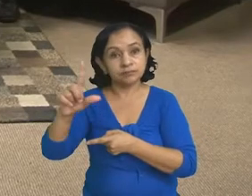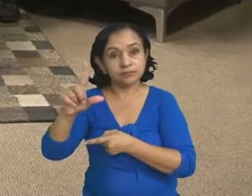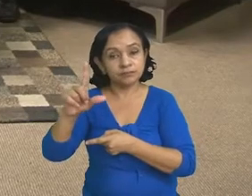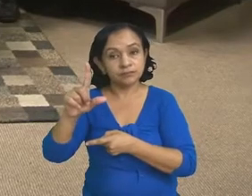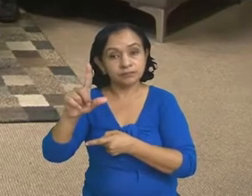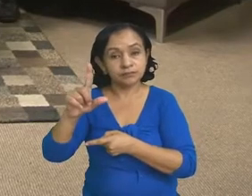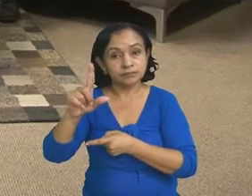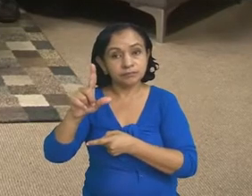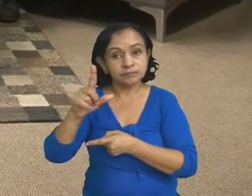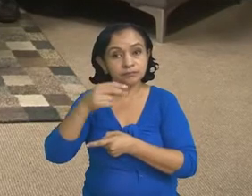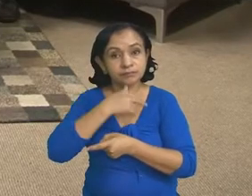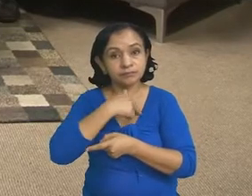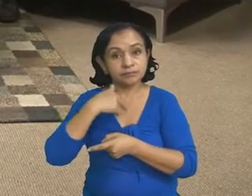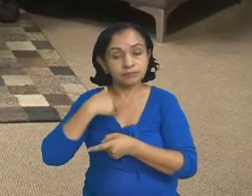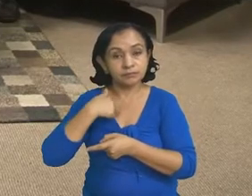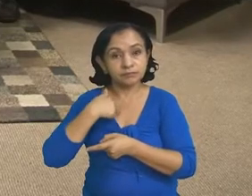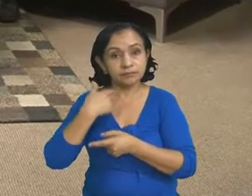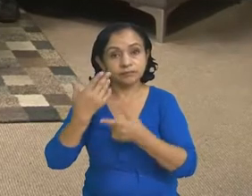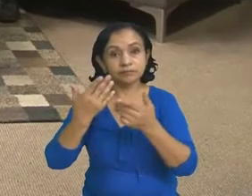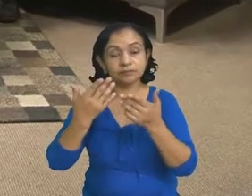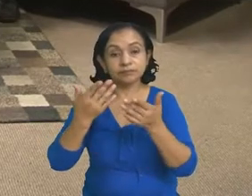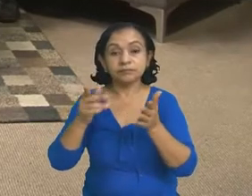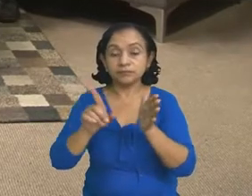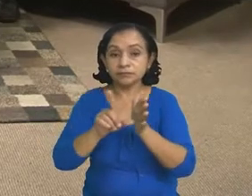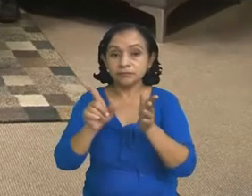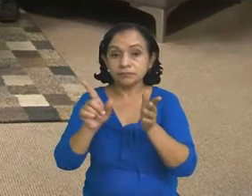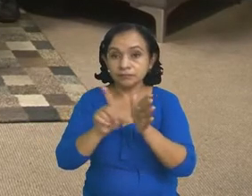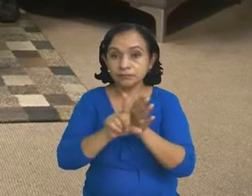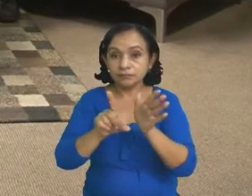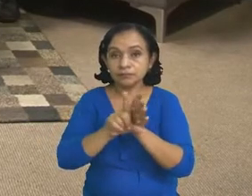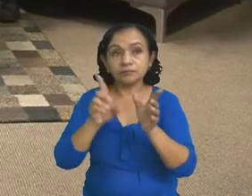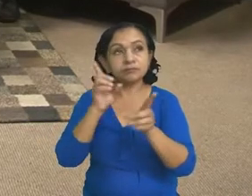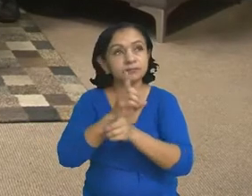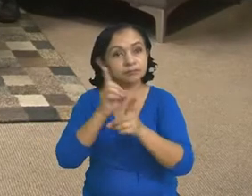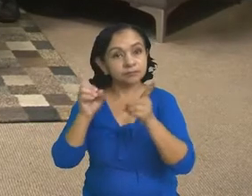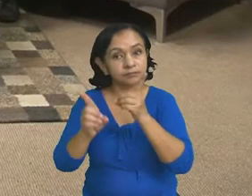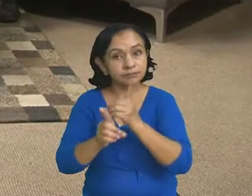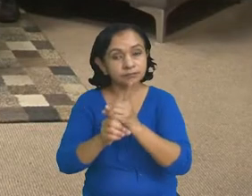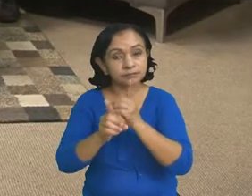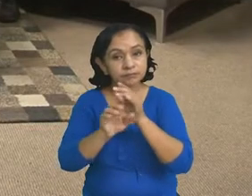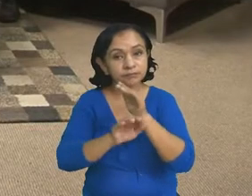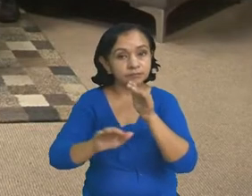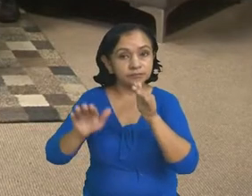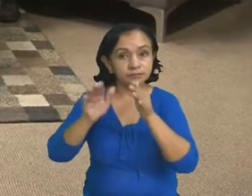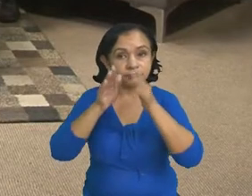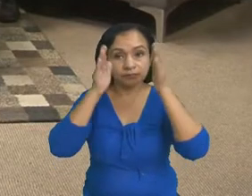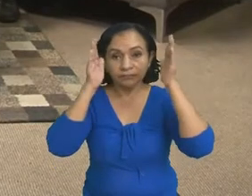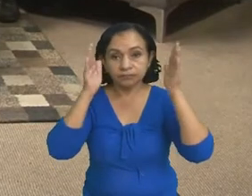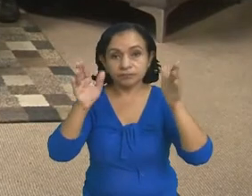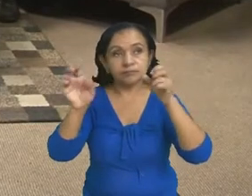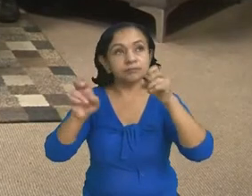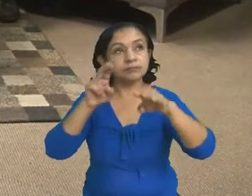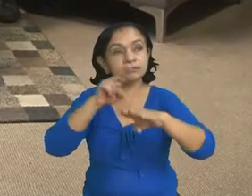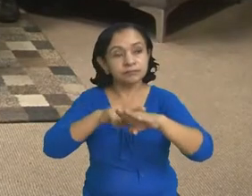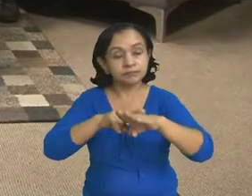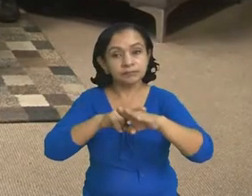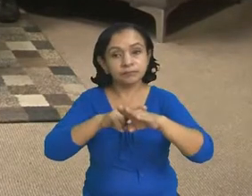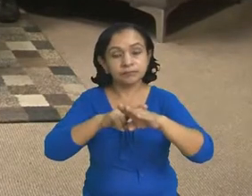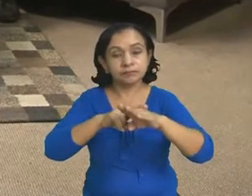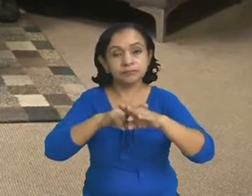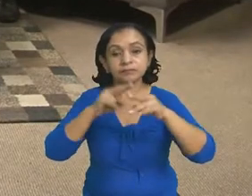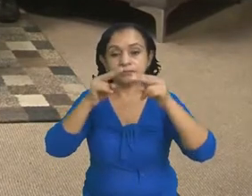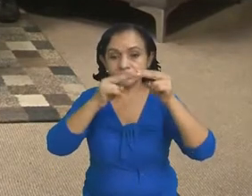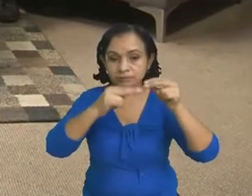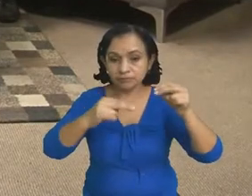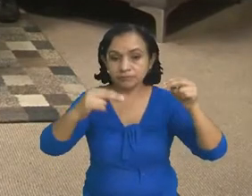por competencia de la ley creadora de Enatrel, sí, tiene sí. La obligación de ampliar lo que es el Sistema Nacional de Transmisión, pues dar